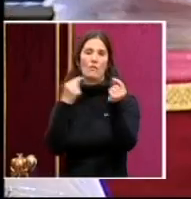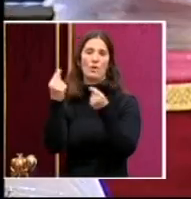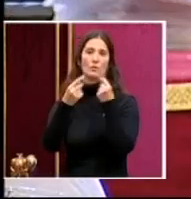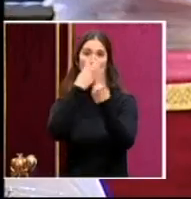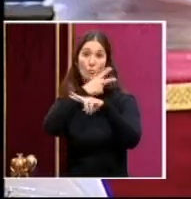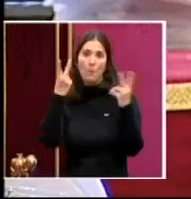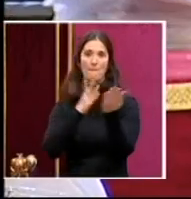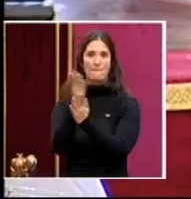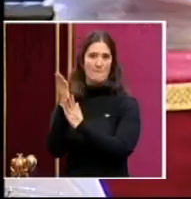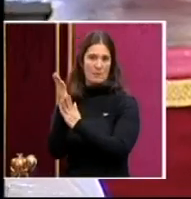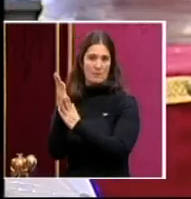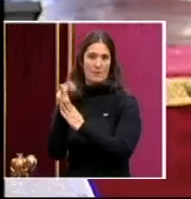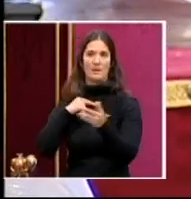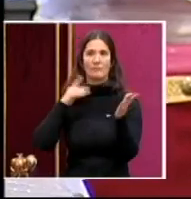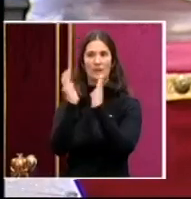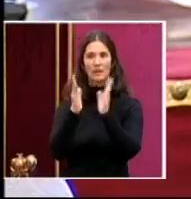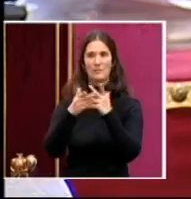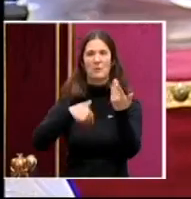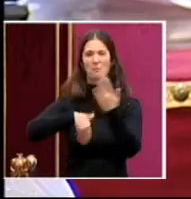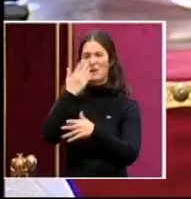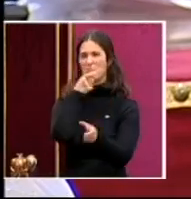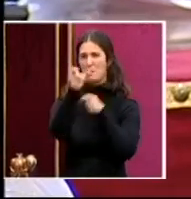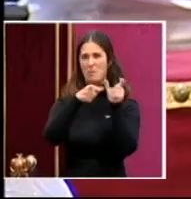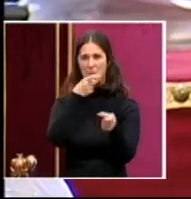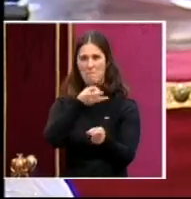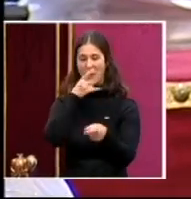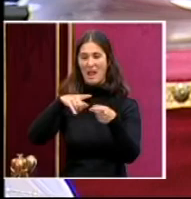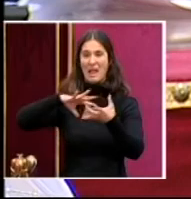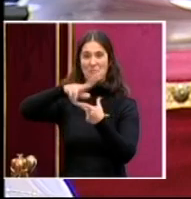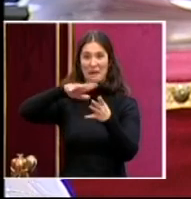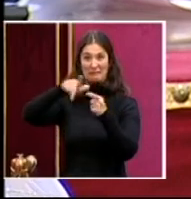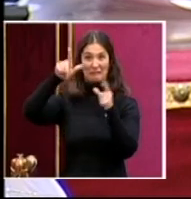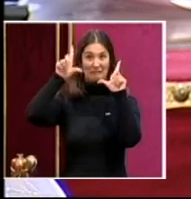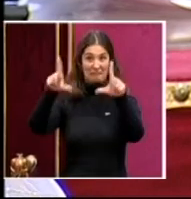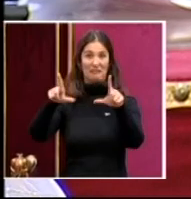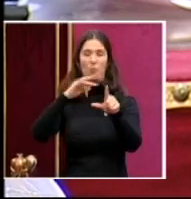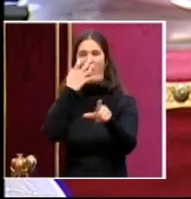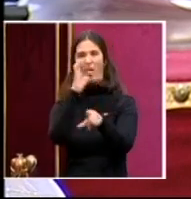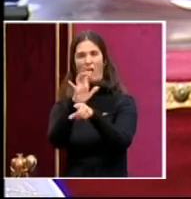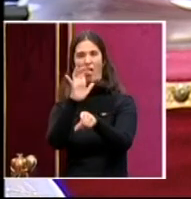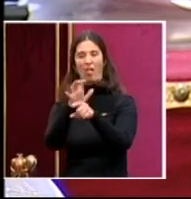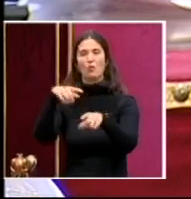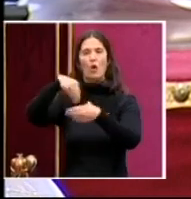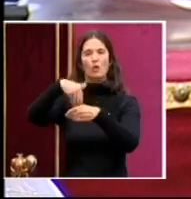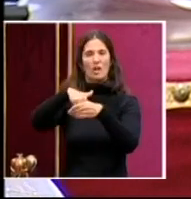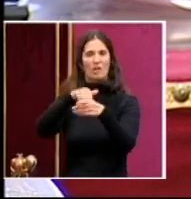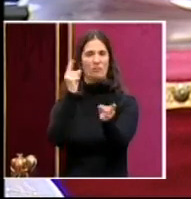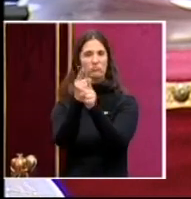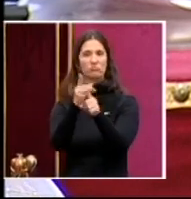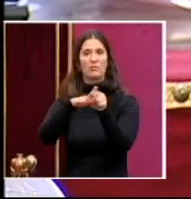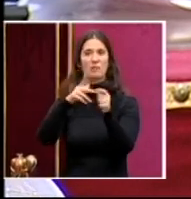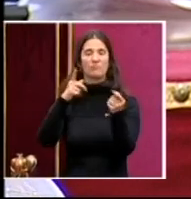mediático. Tratamientos periodísticos inadecuados, espacios de televisión caricaturescos, contenidos racistas y